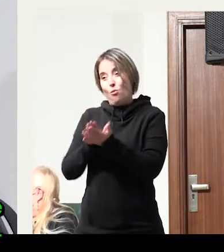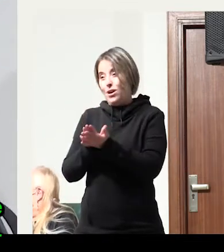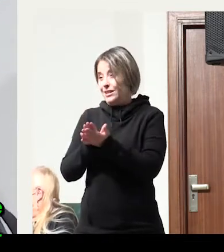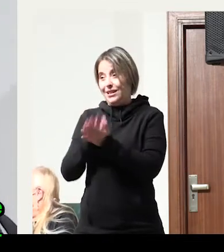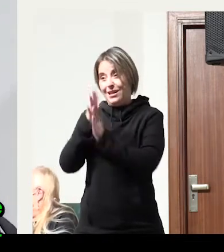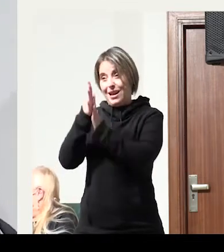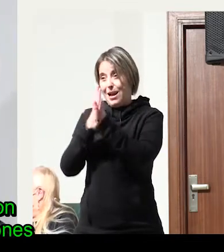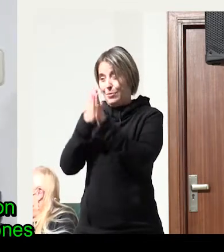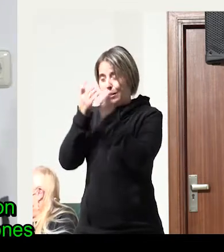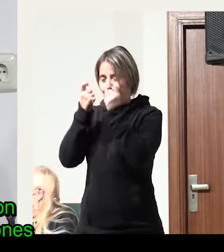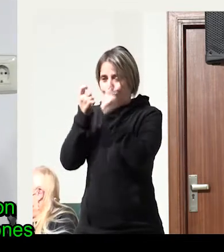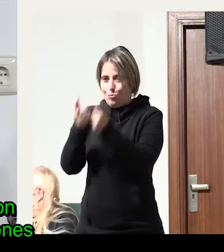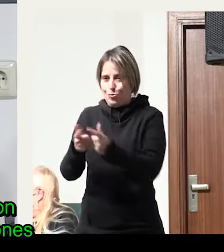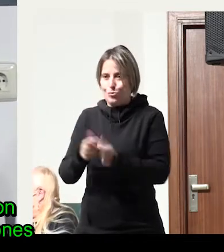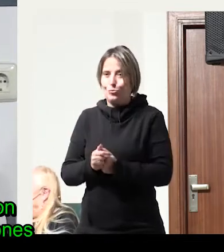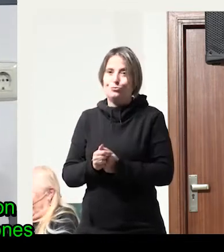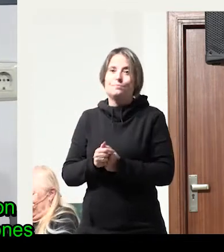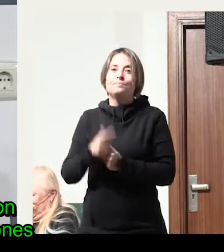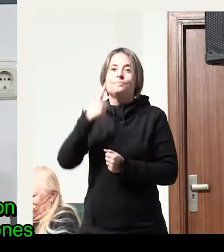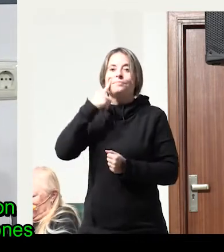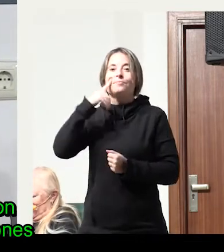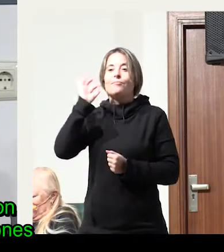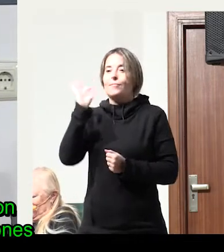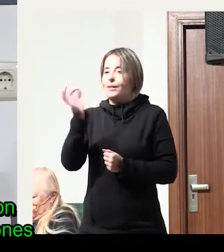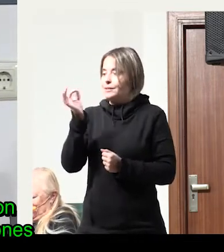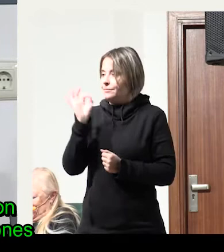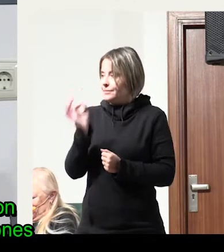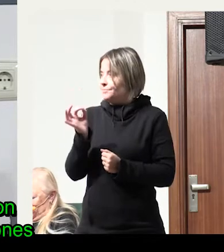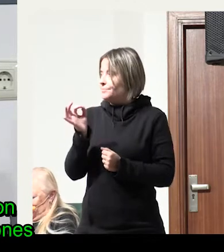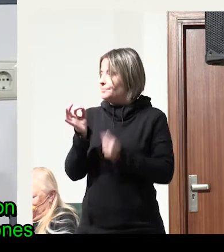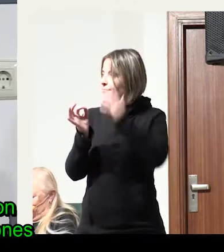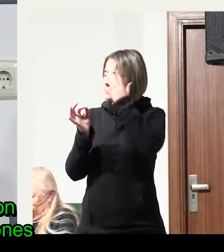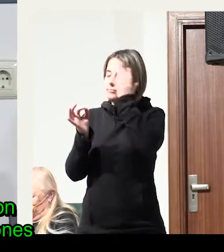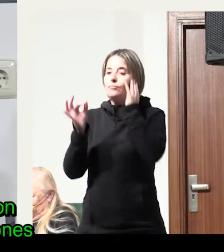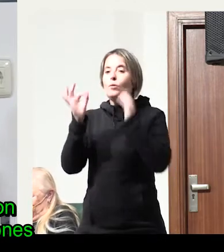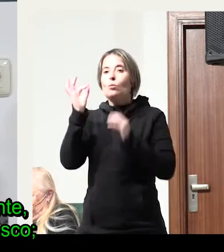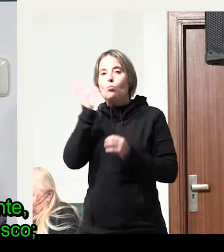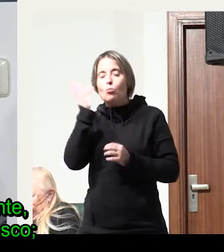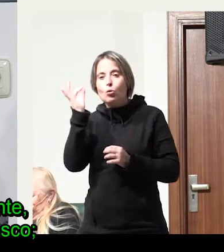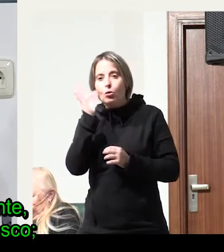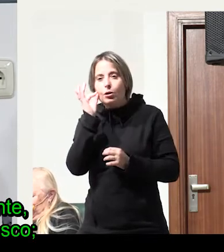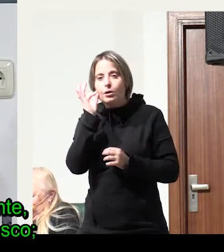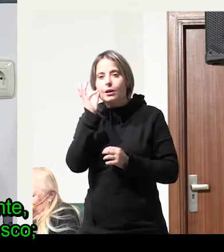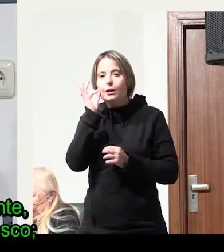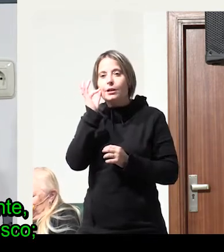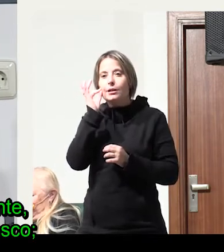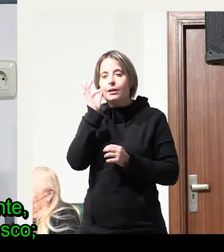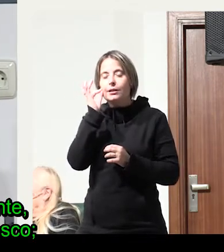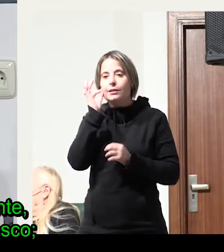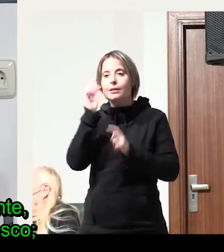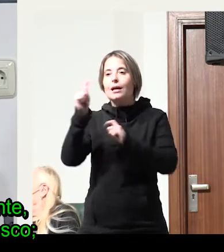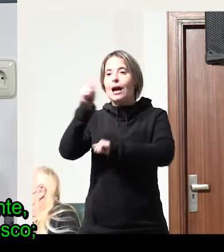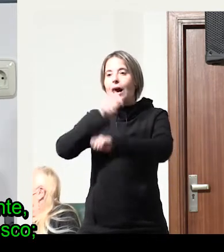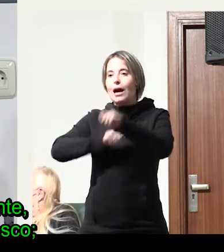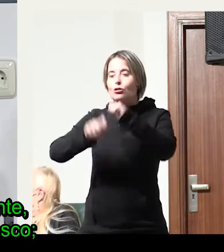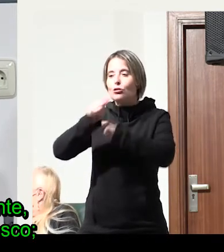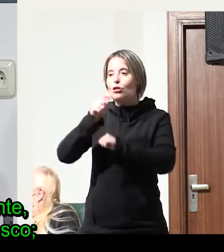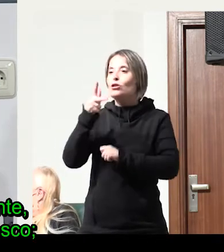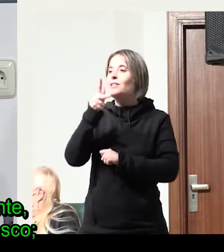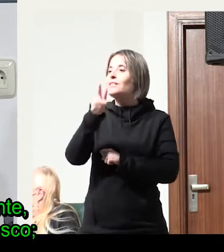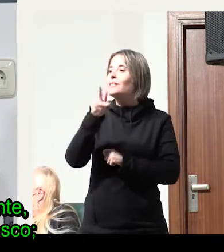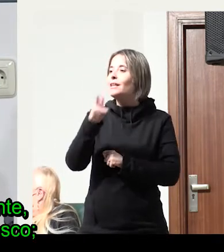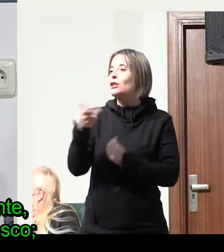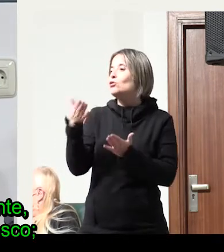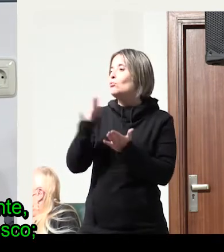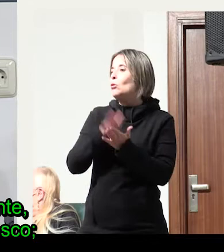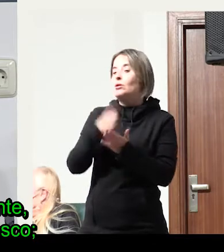también muy poco. Es verdad que las mujeres son las que más están en asociaciones tipo Derecho a Morir Dignamente, por ejemplo, a nivel del